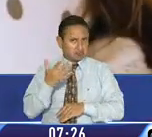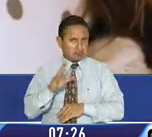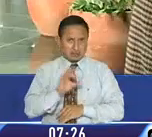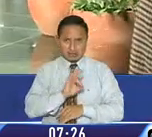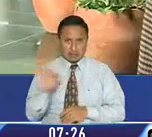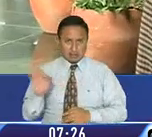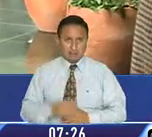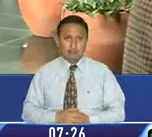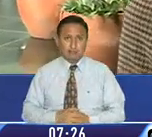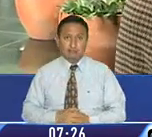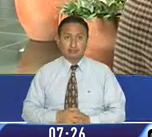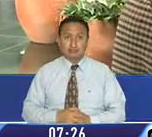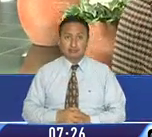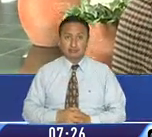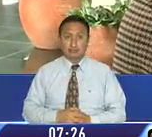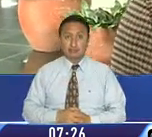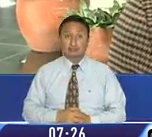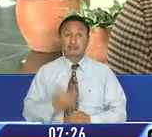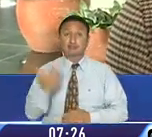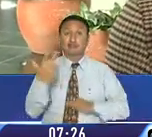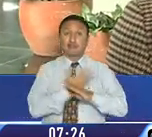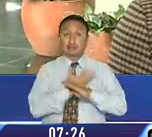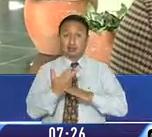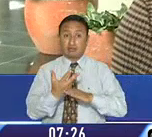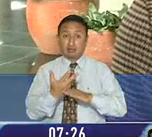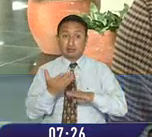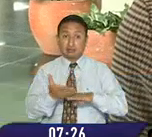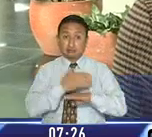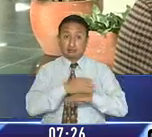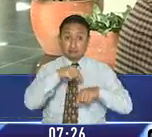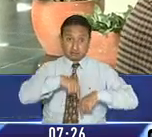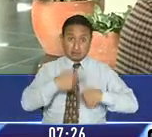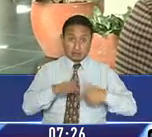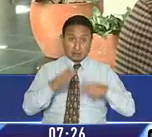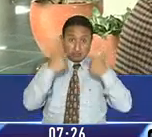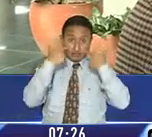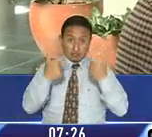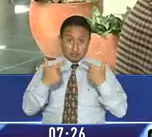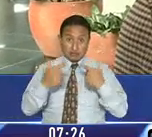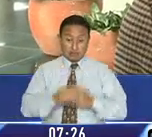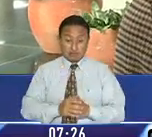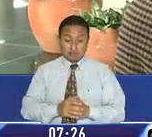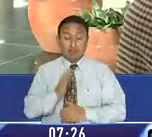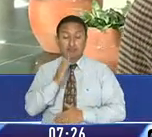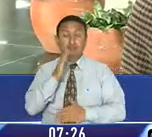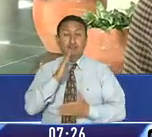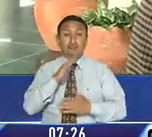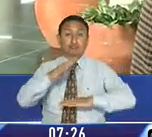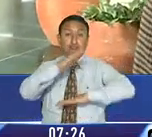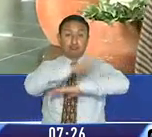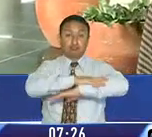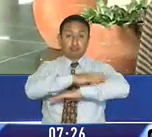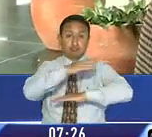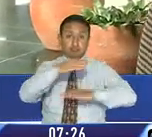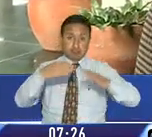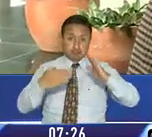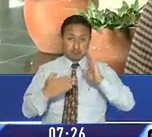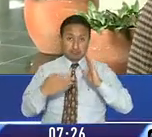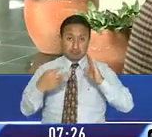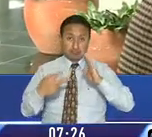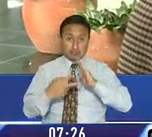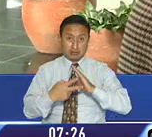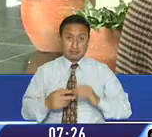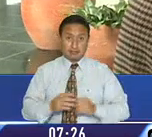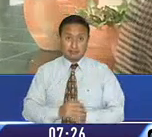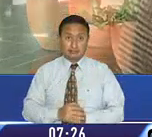presentado. Nosotros estamos desde hace 3 semanas ya implementada vigilancia epidemiológica activa y pasiva en el país. Tenemos ya descrito cuál